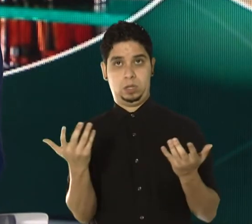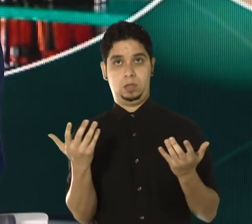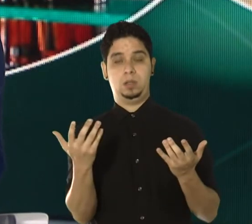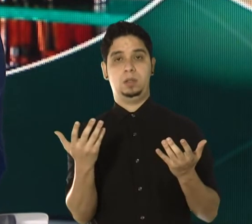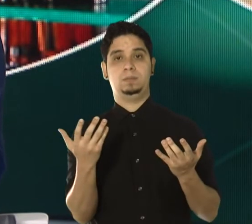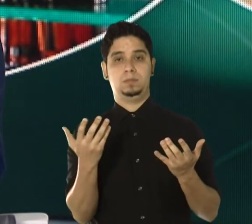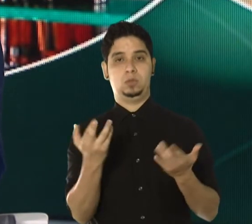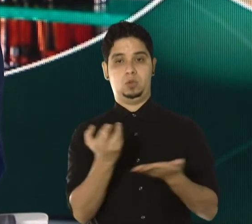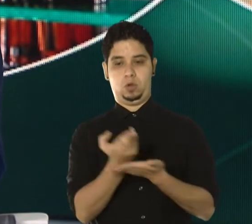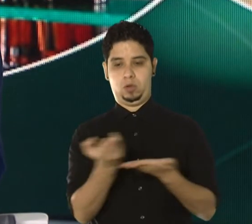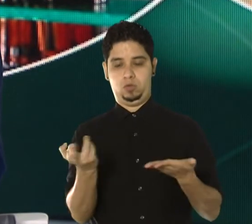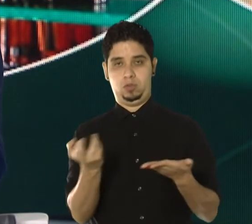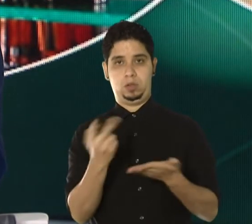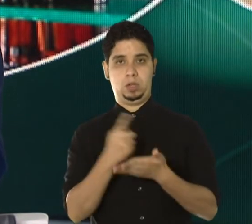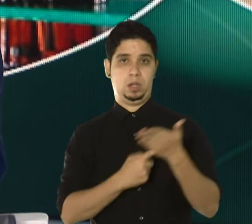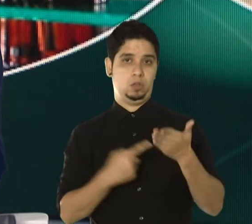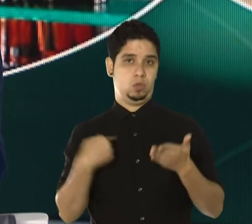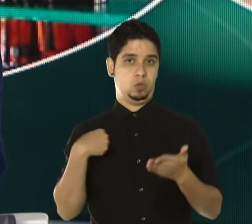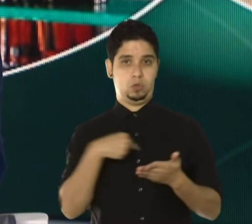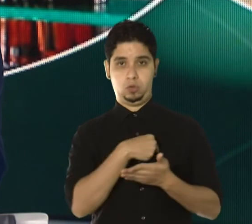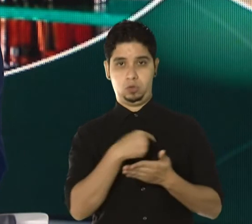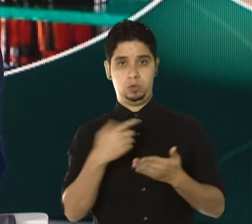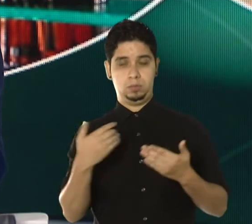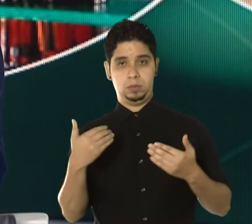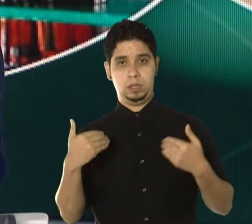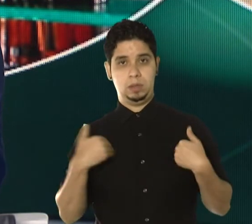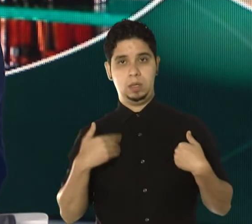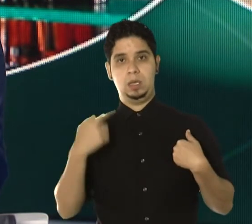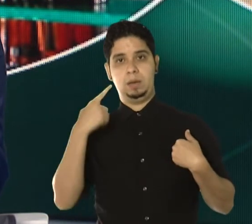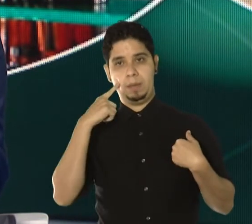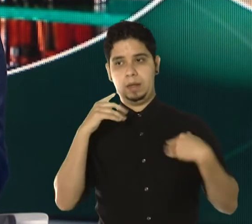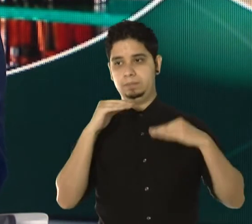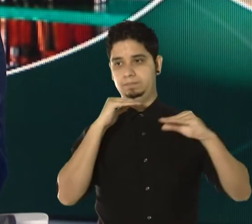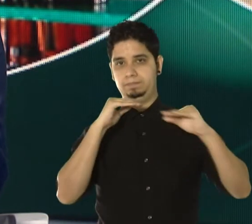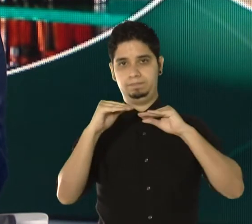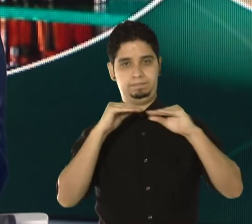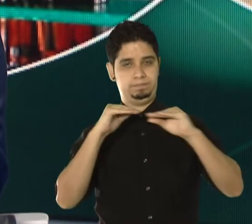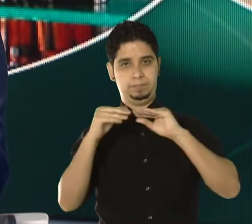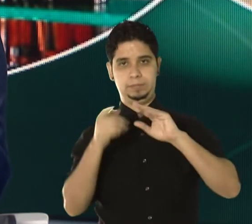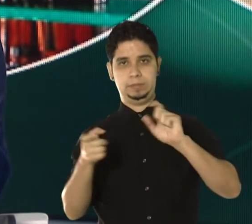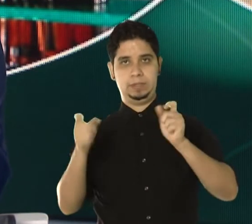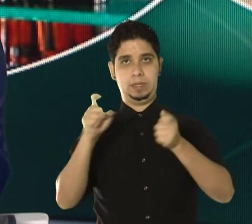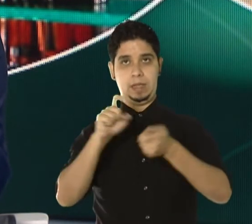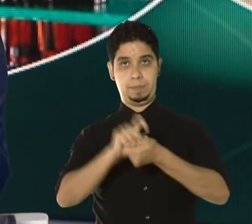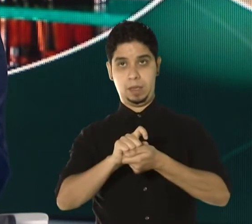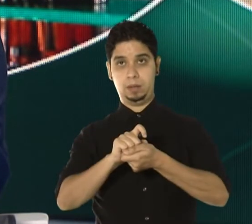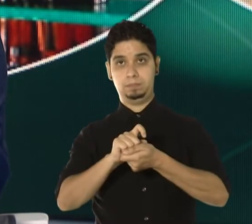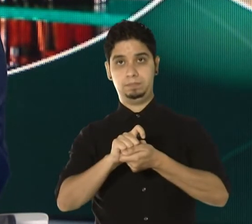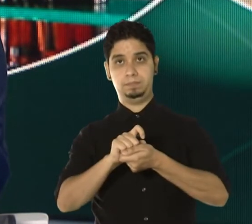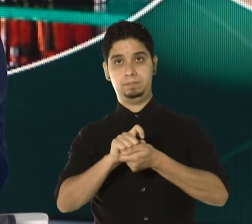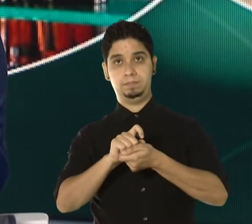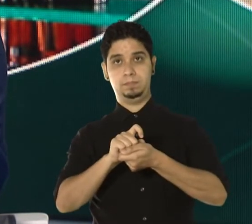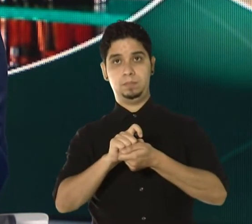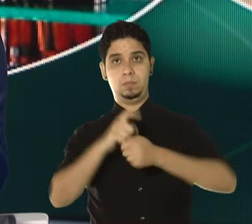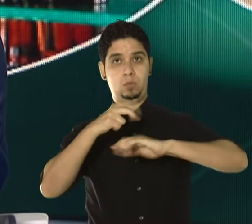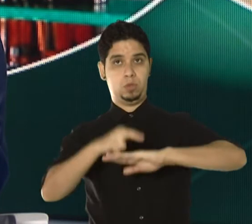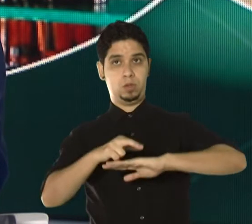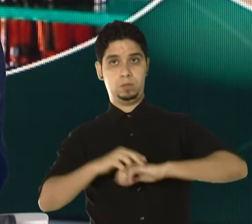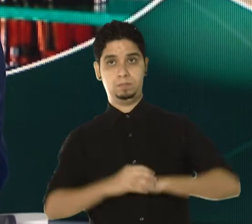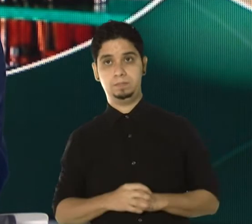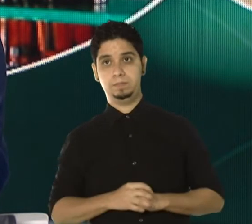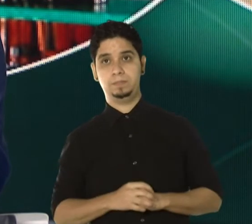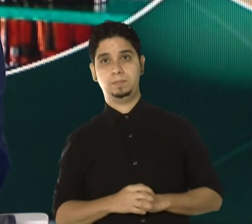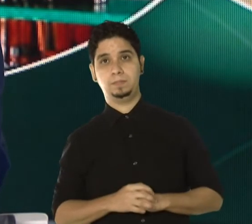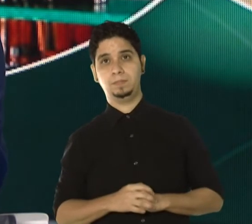recursos con los que contamos para reconstruir y cambiar fundamentalmente, ¿verdad?, lo que es Puerto Rico. La idea